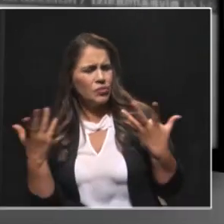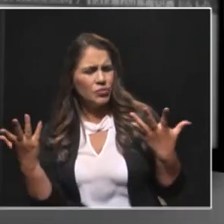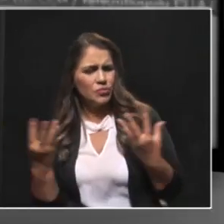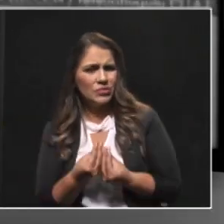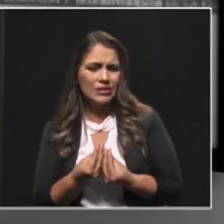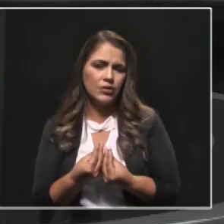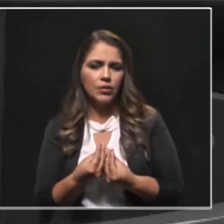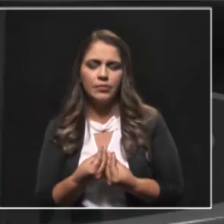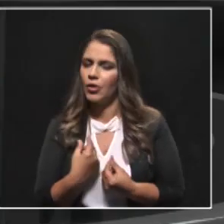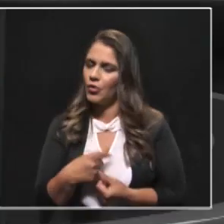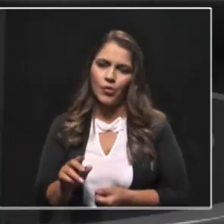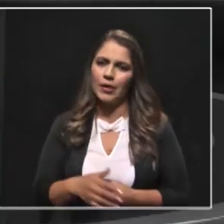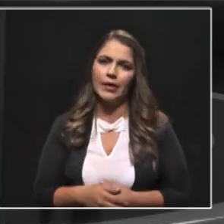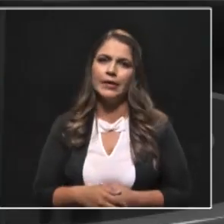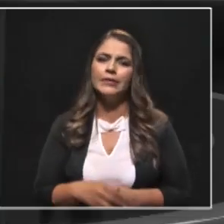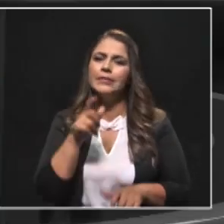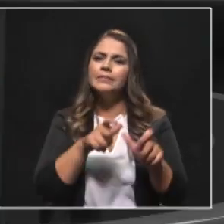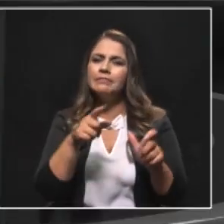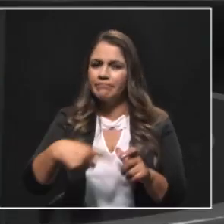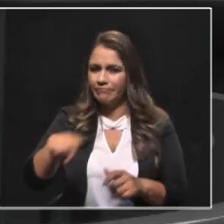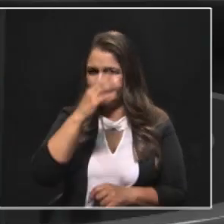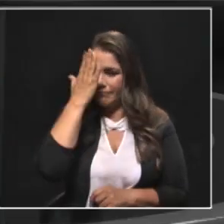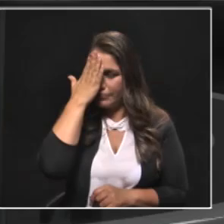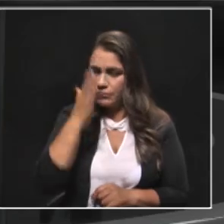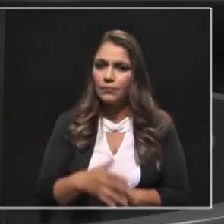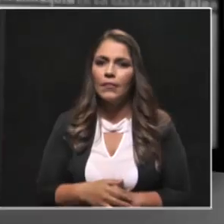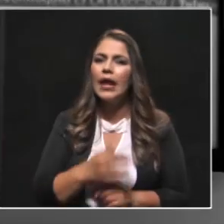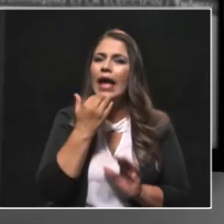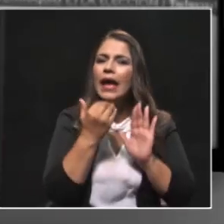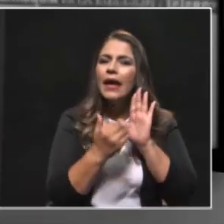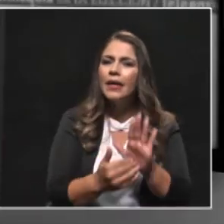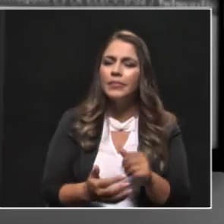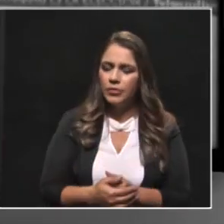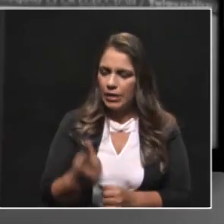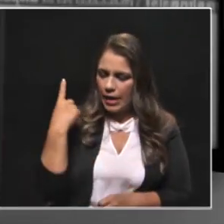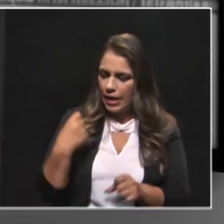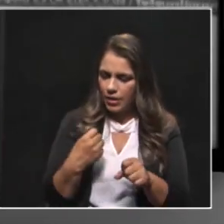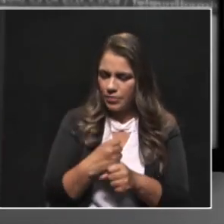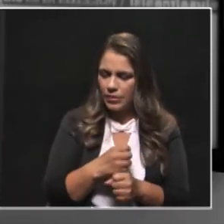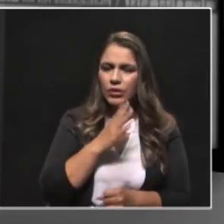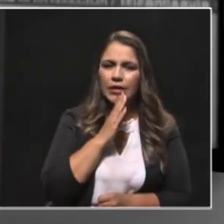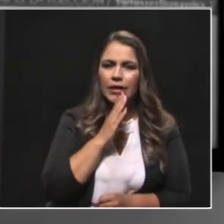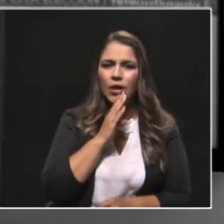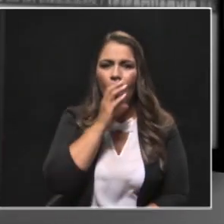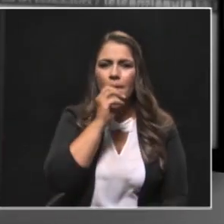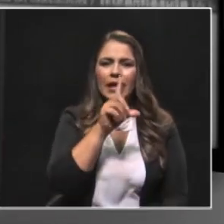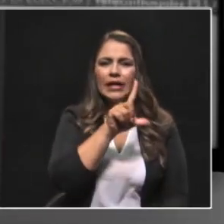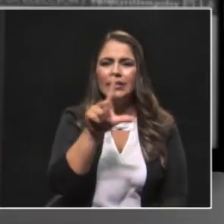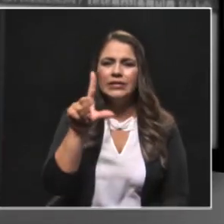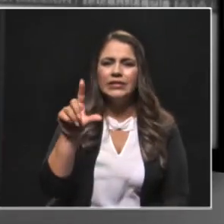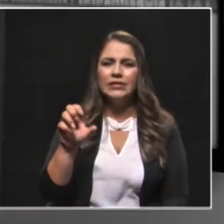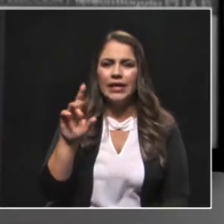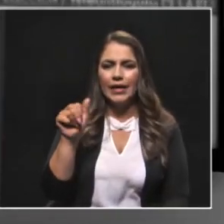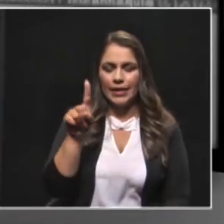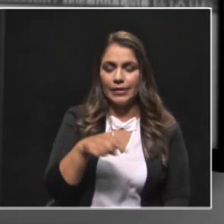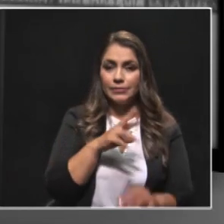Exacto. Entonces esta figura de pronto, Verónica, para que la gente se acuerde de ejemplos que ya ocurrieron, fue como hace el año pasado Vargas Lleras, que claramente era el jefe de Cambio